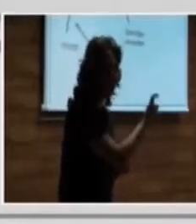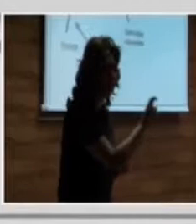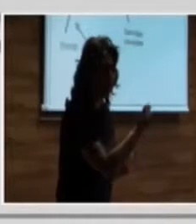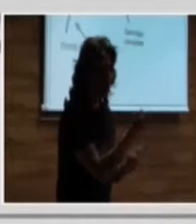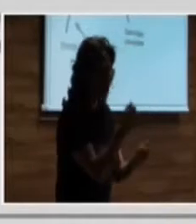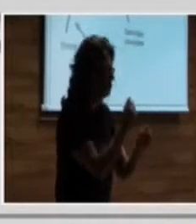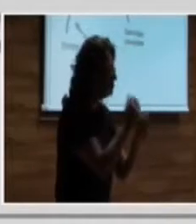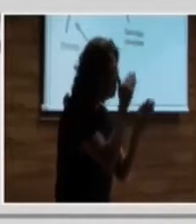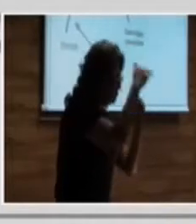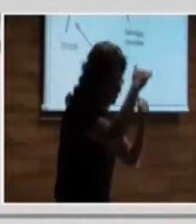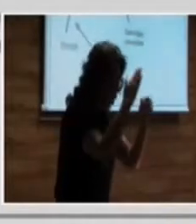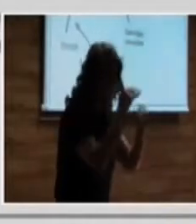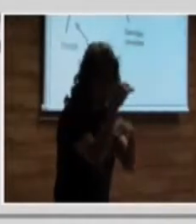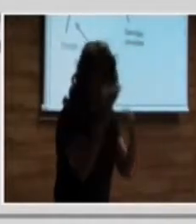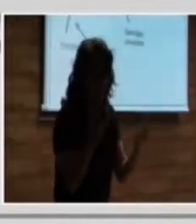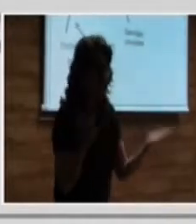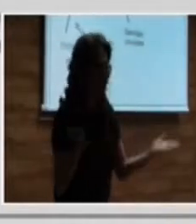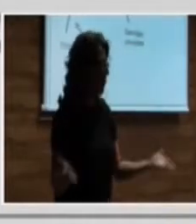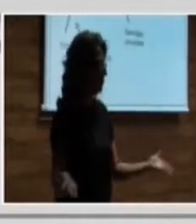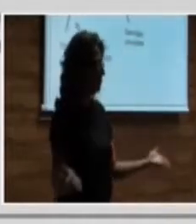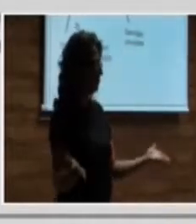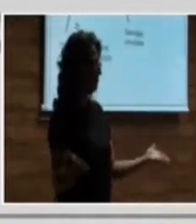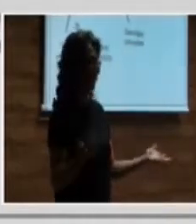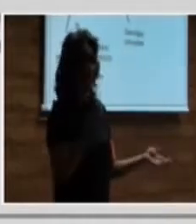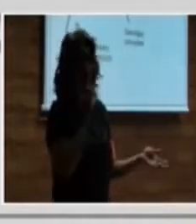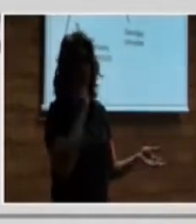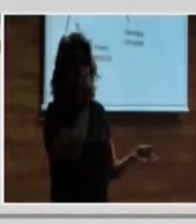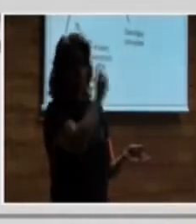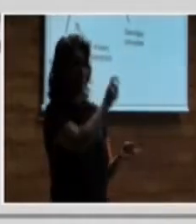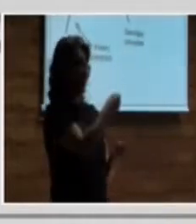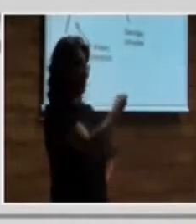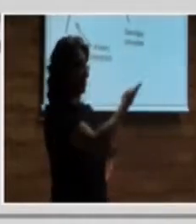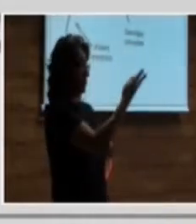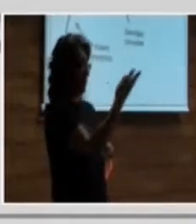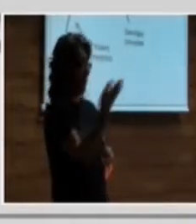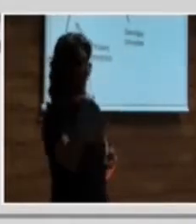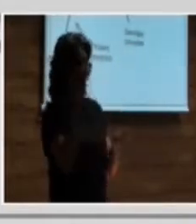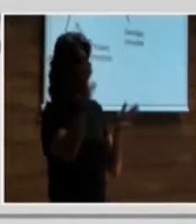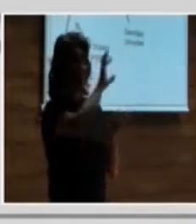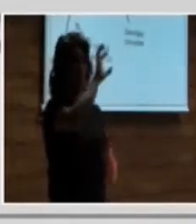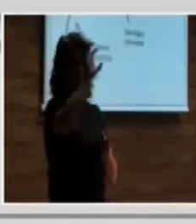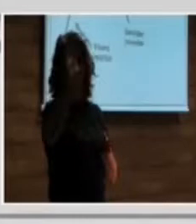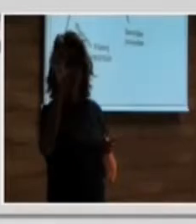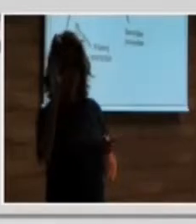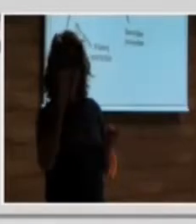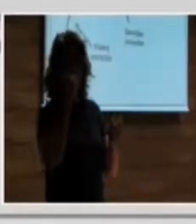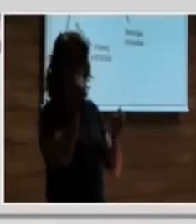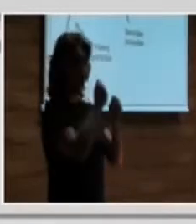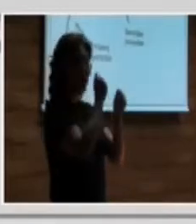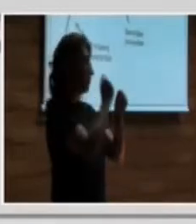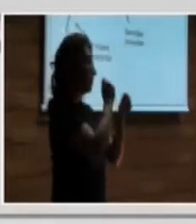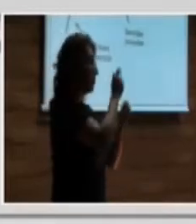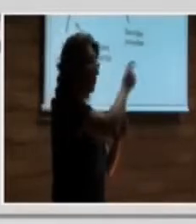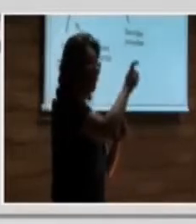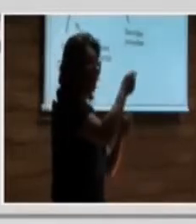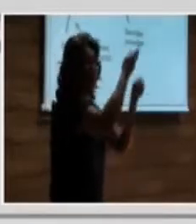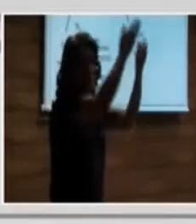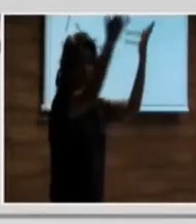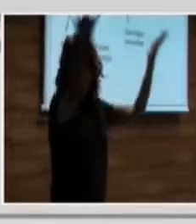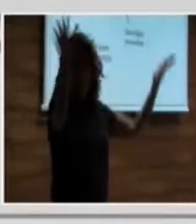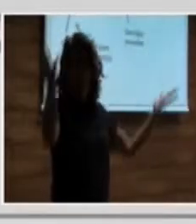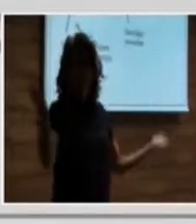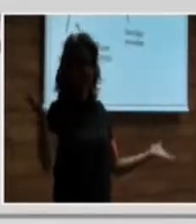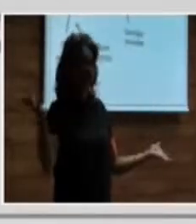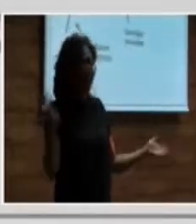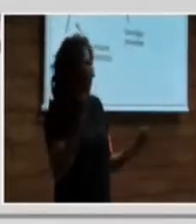trabajamos, porque si trabajamos con el aumento poblacional que tenemos en nuestros países y trabajamos con toda la gente, hay un problema, porque es como tirar tiros